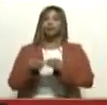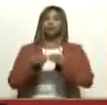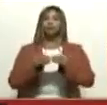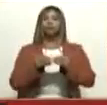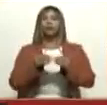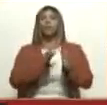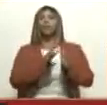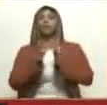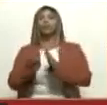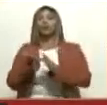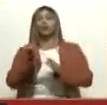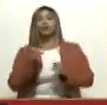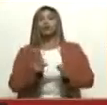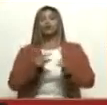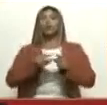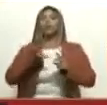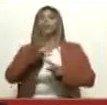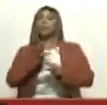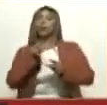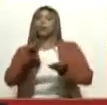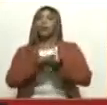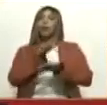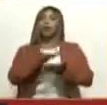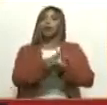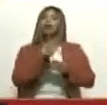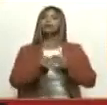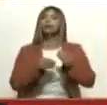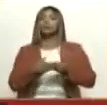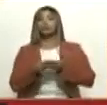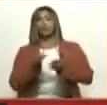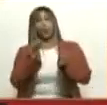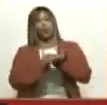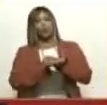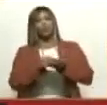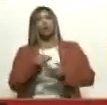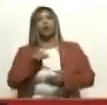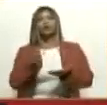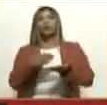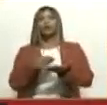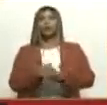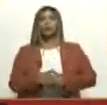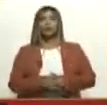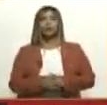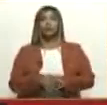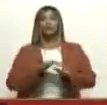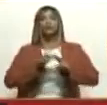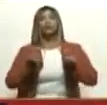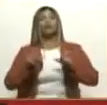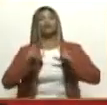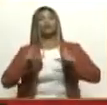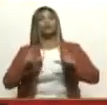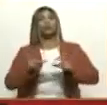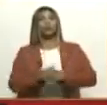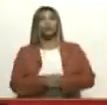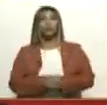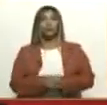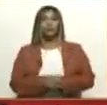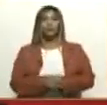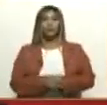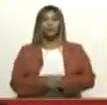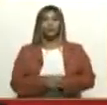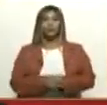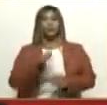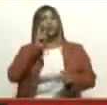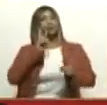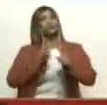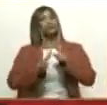Biblioteca Ayacucho y El Perro y la Rana. Entonces, estamos dotando nuevamente todas esas librerías con nuevos títulos, con una